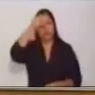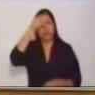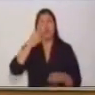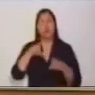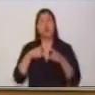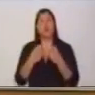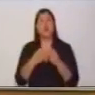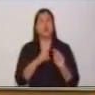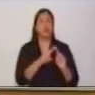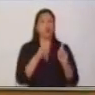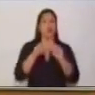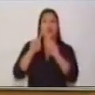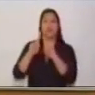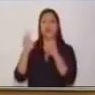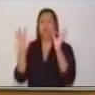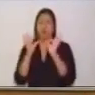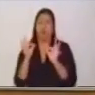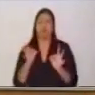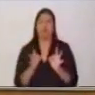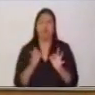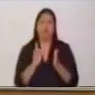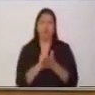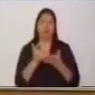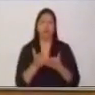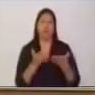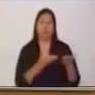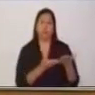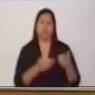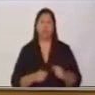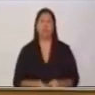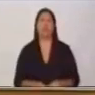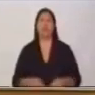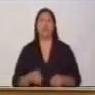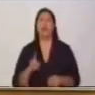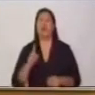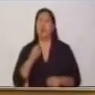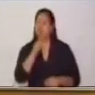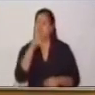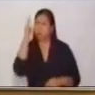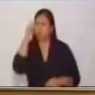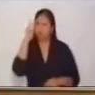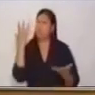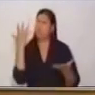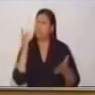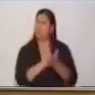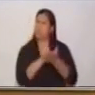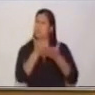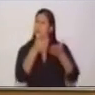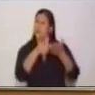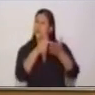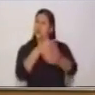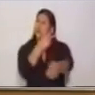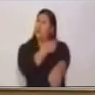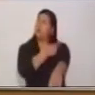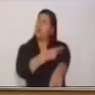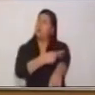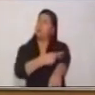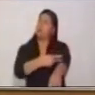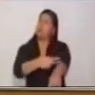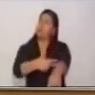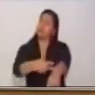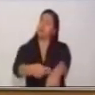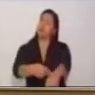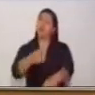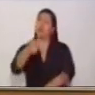diferentes tipos de textos. Empezamos con el texto narrativo. ¿Te recuerdas cuál es el texto narrativo? ¿Y qué texto narrativo